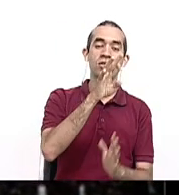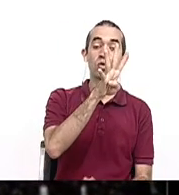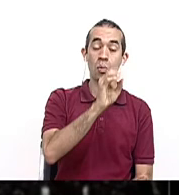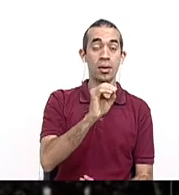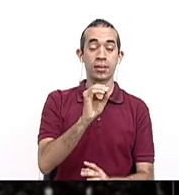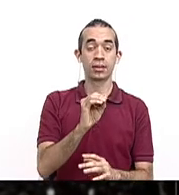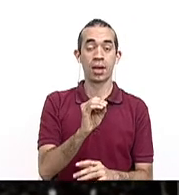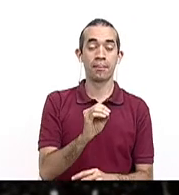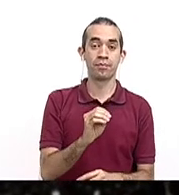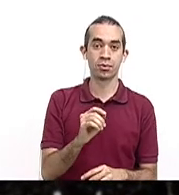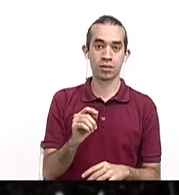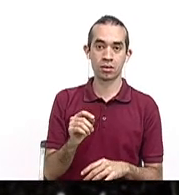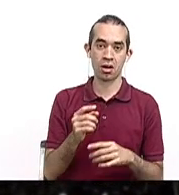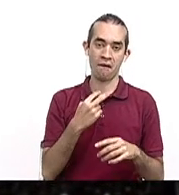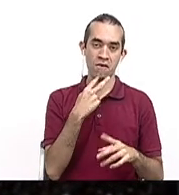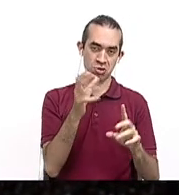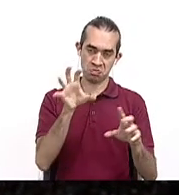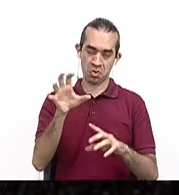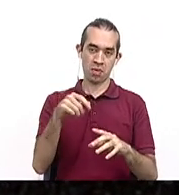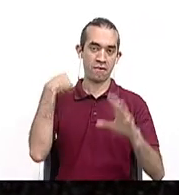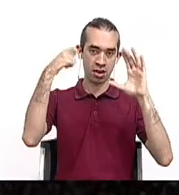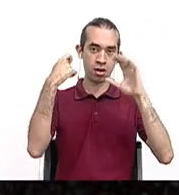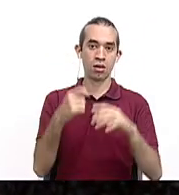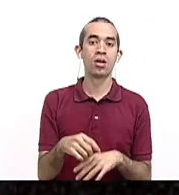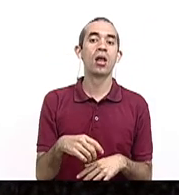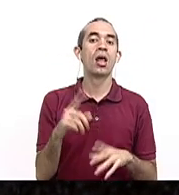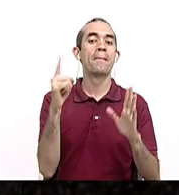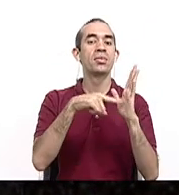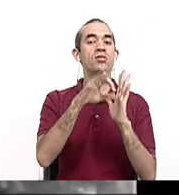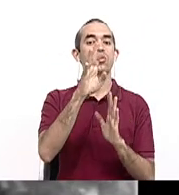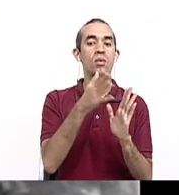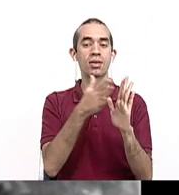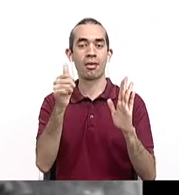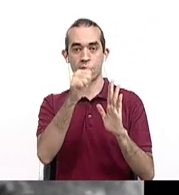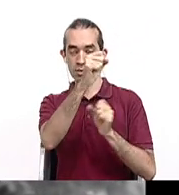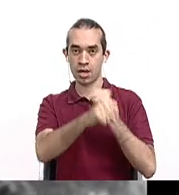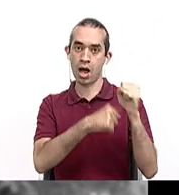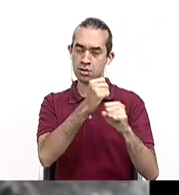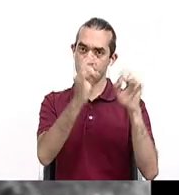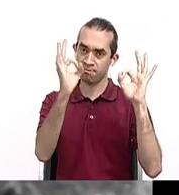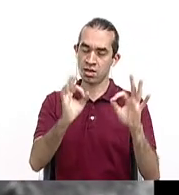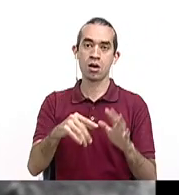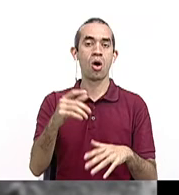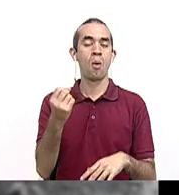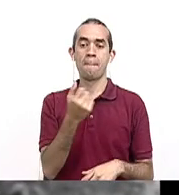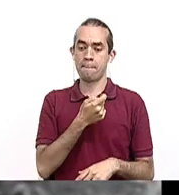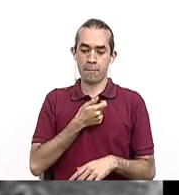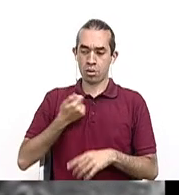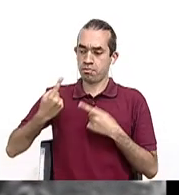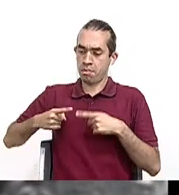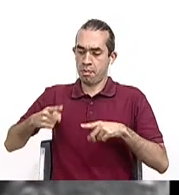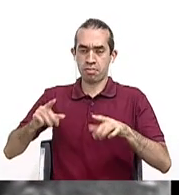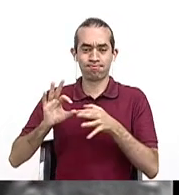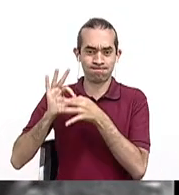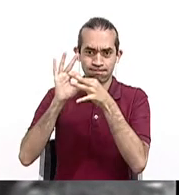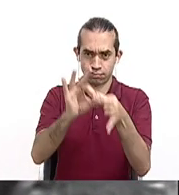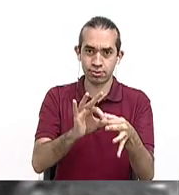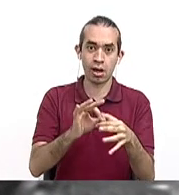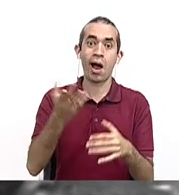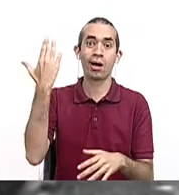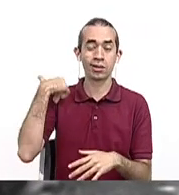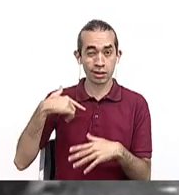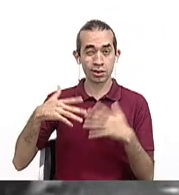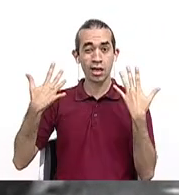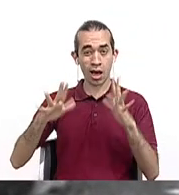que la década de los 40 fue extraordinaria pocos periodos históricos han sido tan determinantes en nuestra realidad como aquel en el que